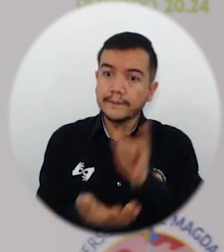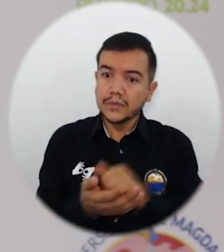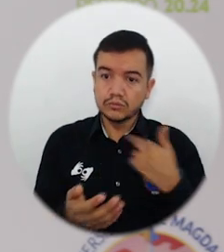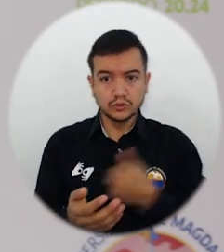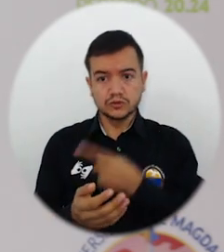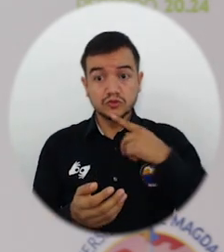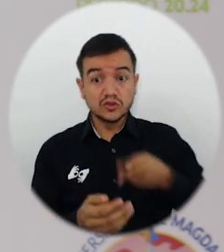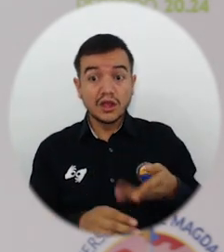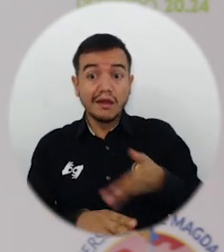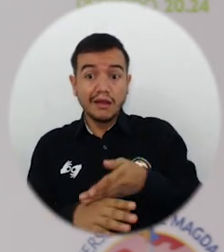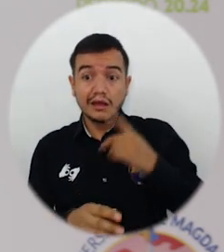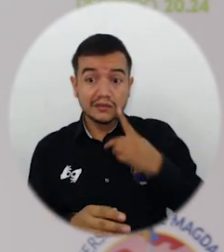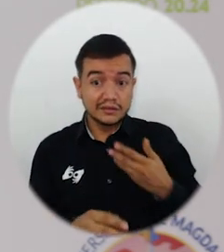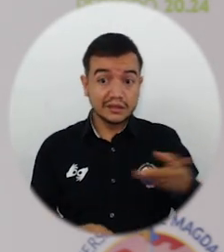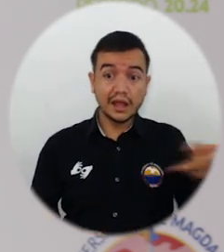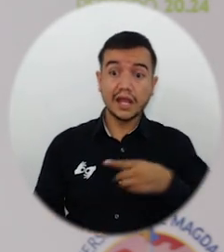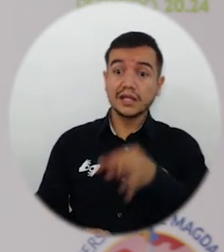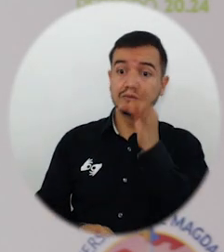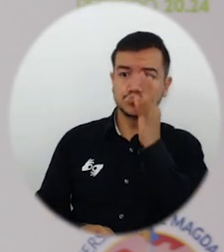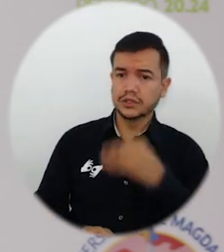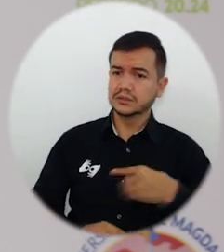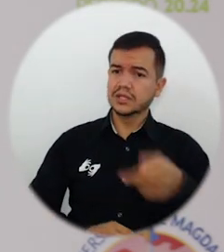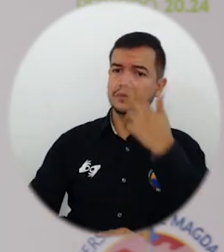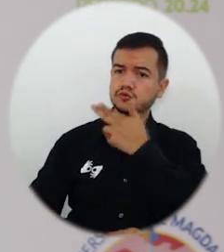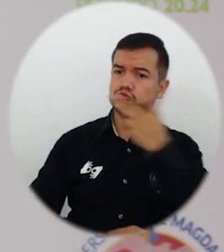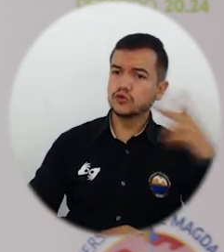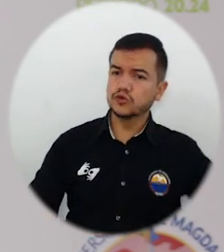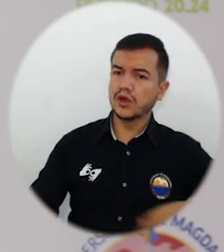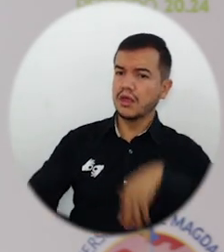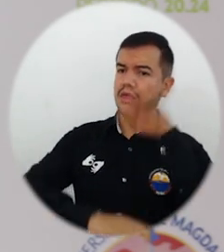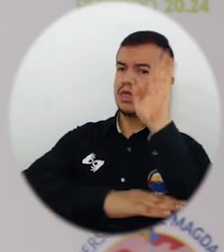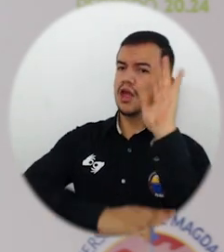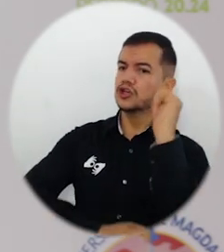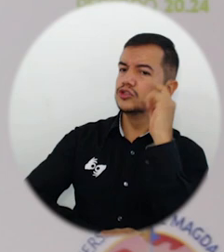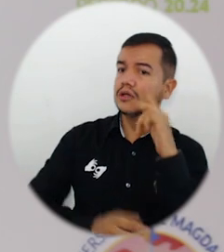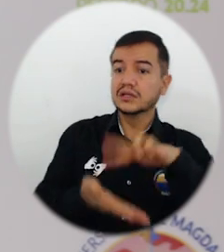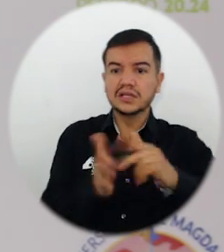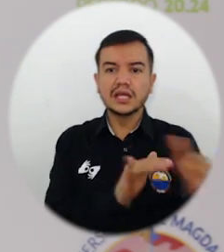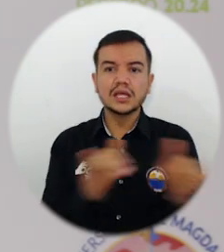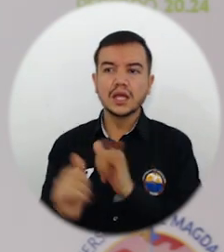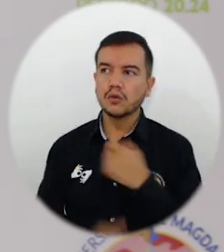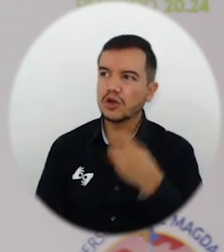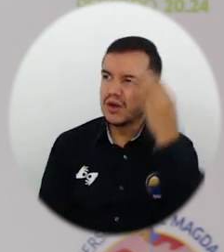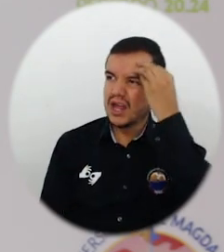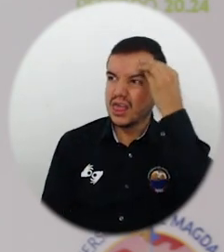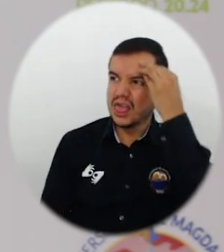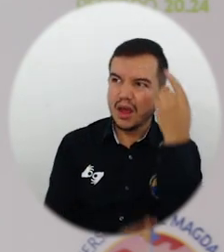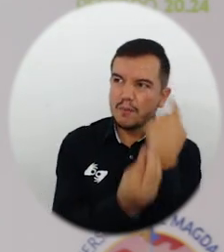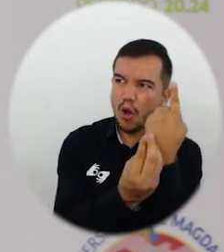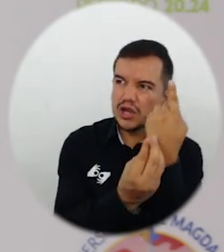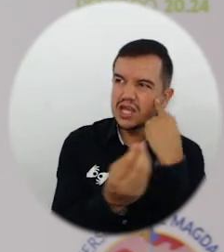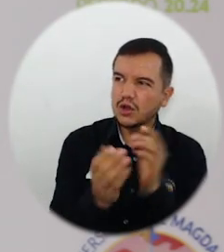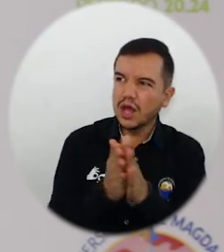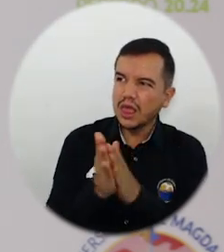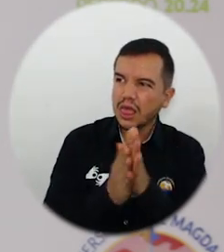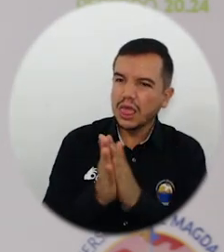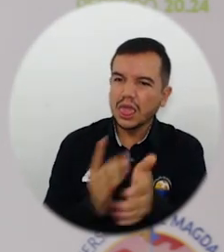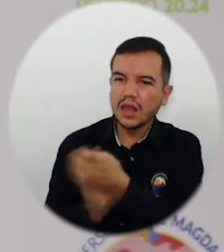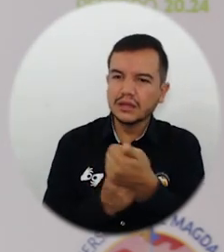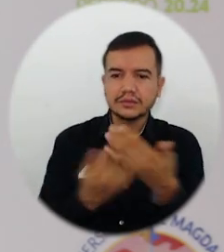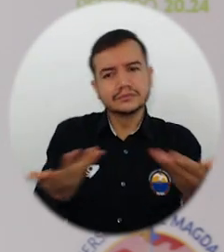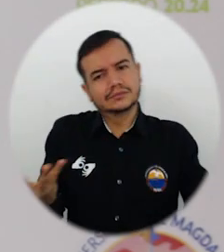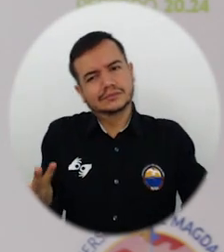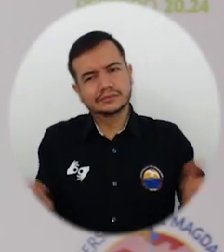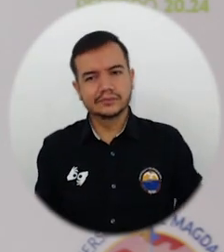con el discurso de defensa social, eso sí es egoísmo y cálculo político. Nosotros como universidad hemos